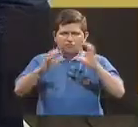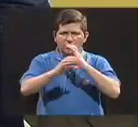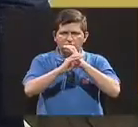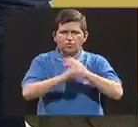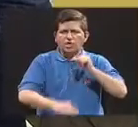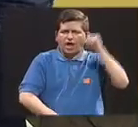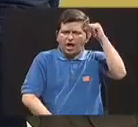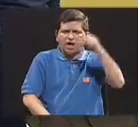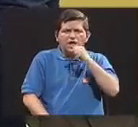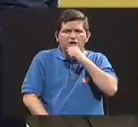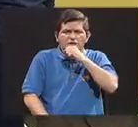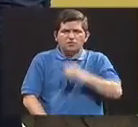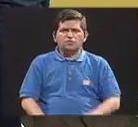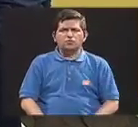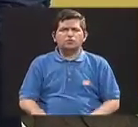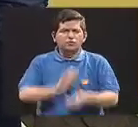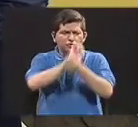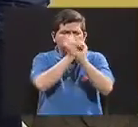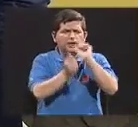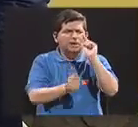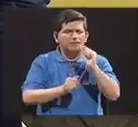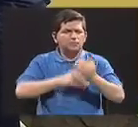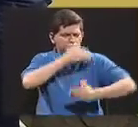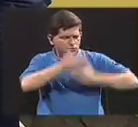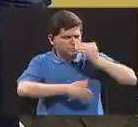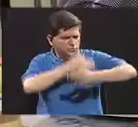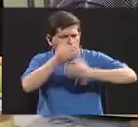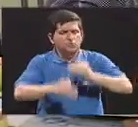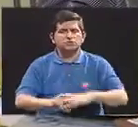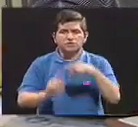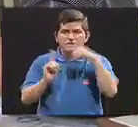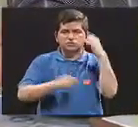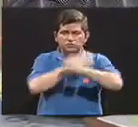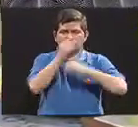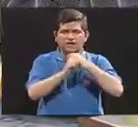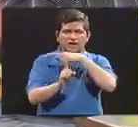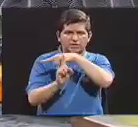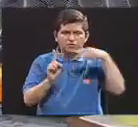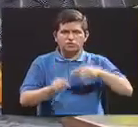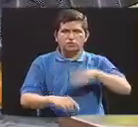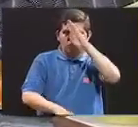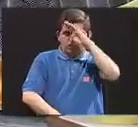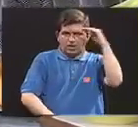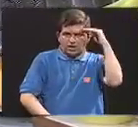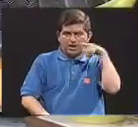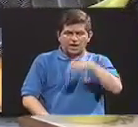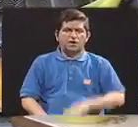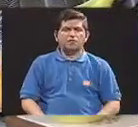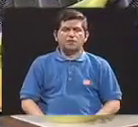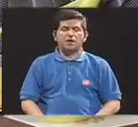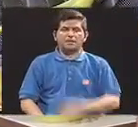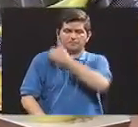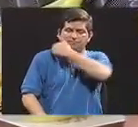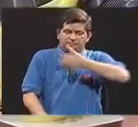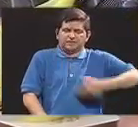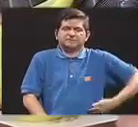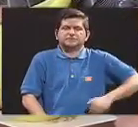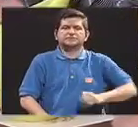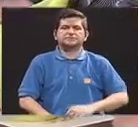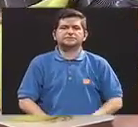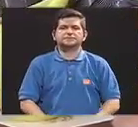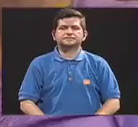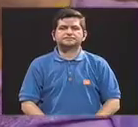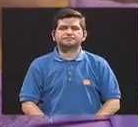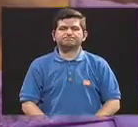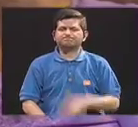red de cuido en adulto mayor ostenta ligeros cambios en la evolución desde el año y medio en que Laura Chinchilla está sentada en la silla